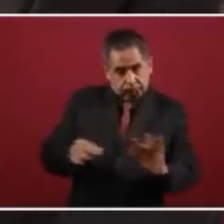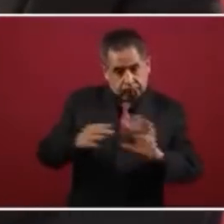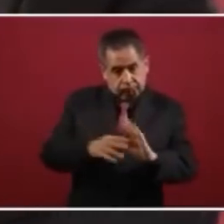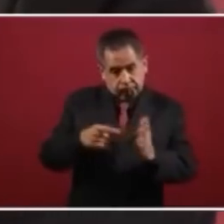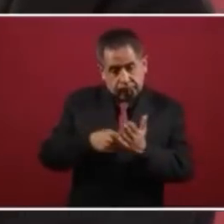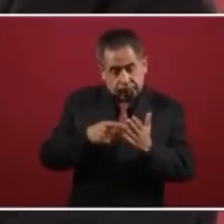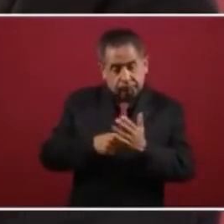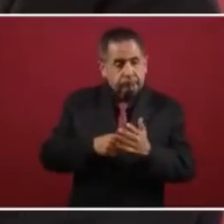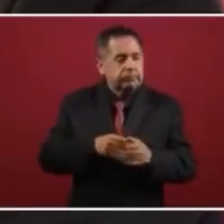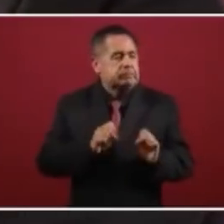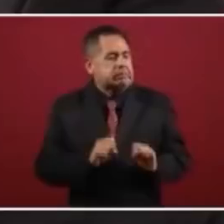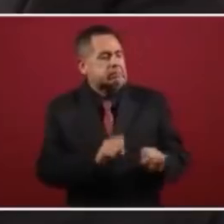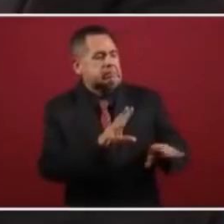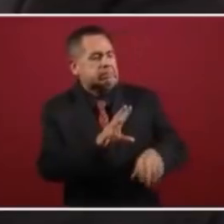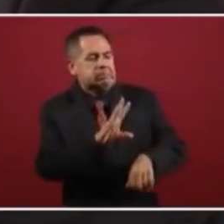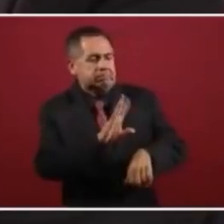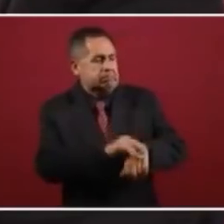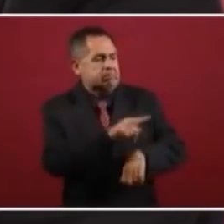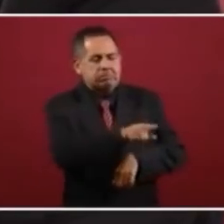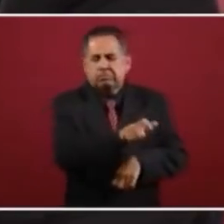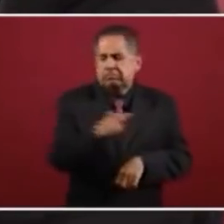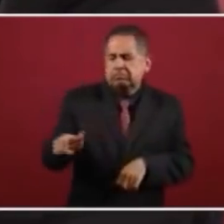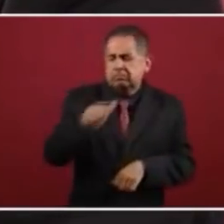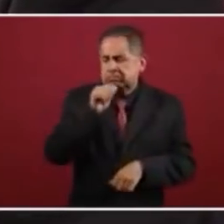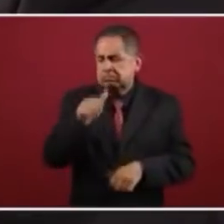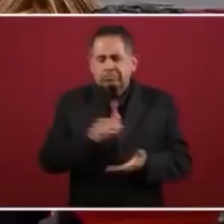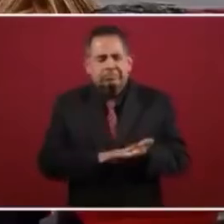estos privilegios.